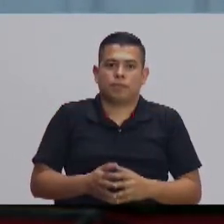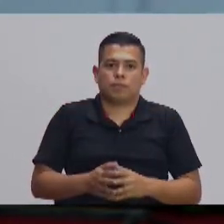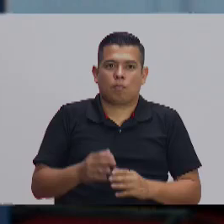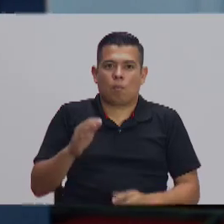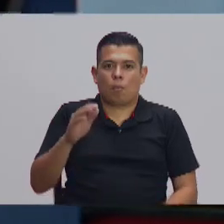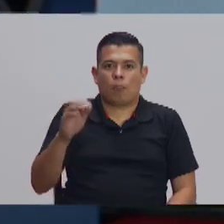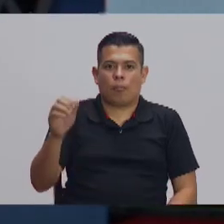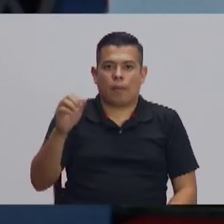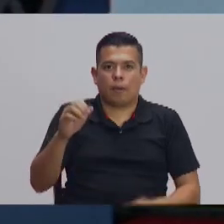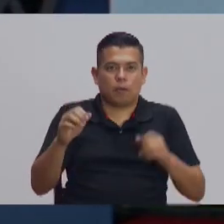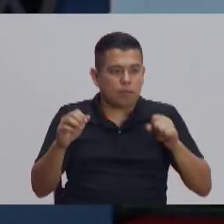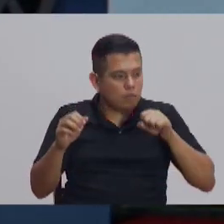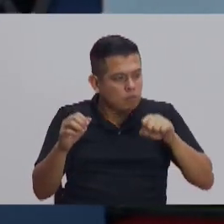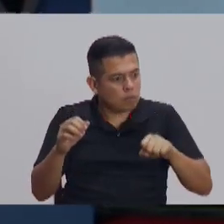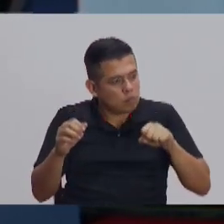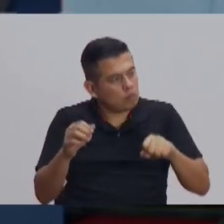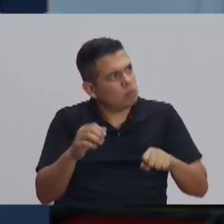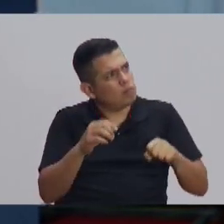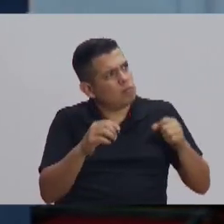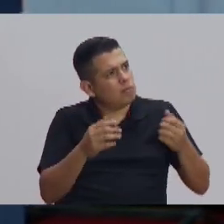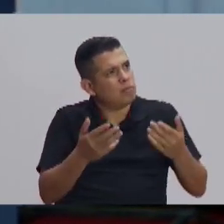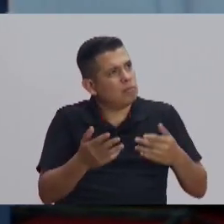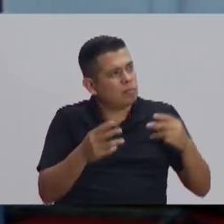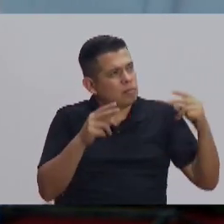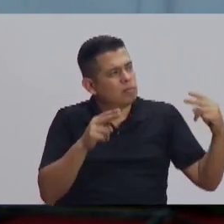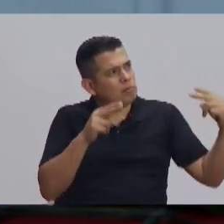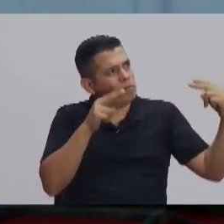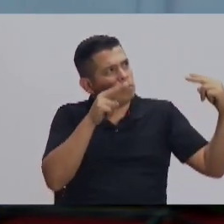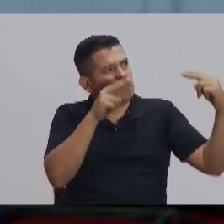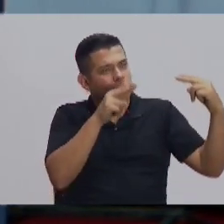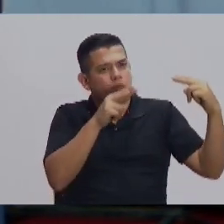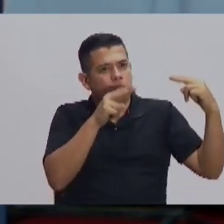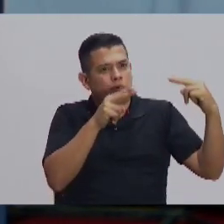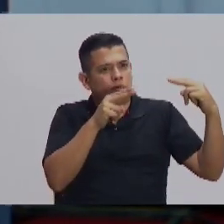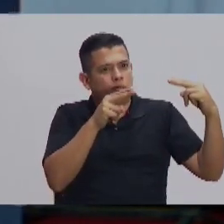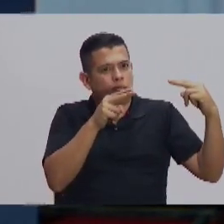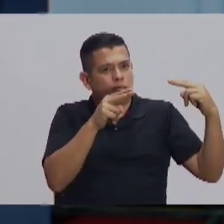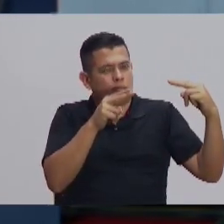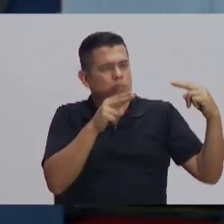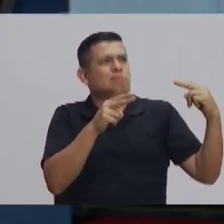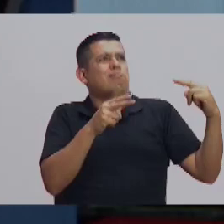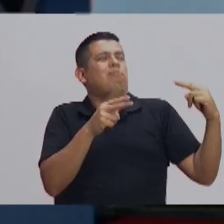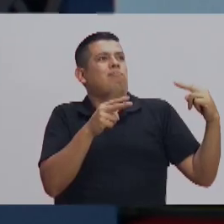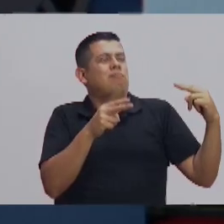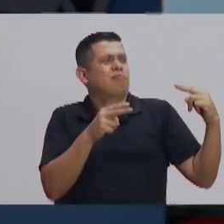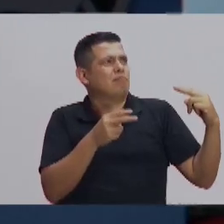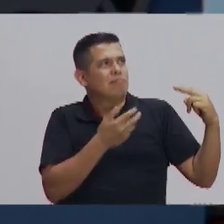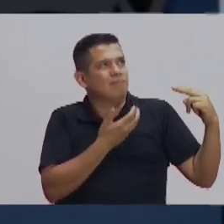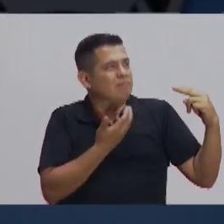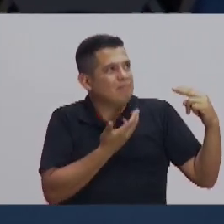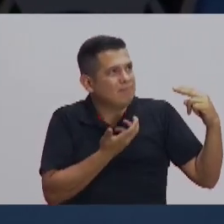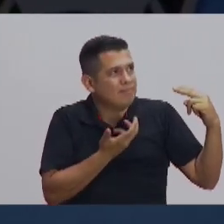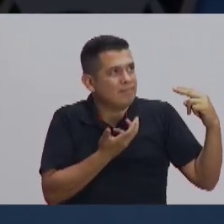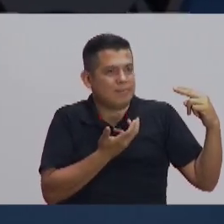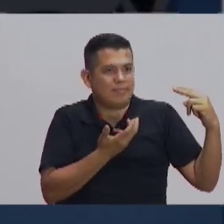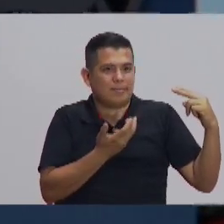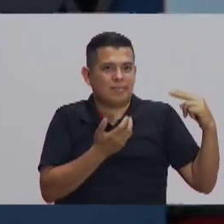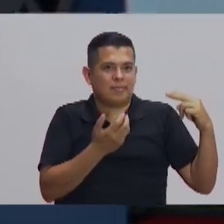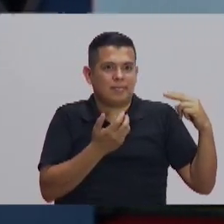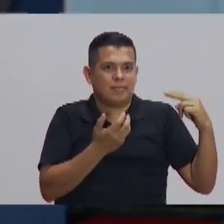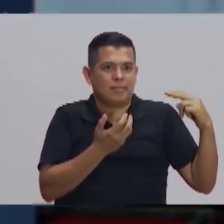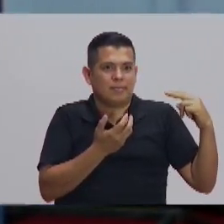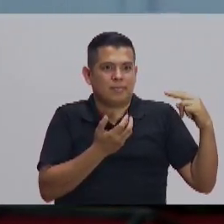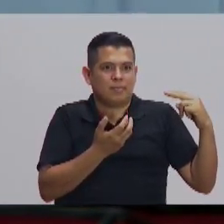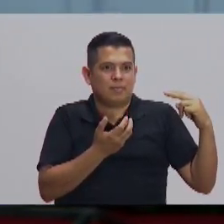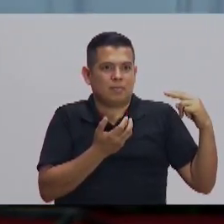repente bajo yo el vidrio y yo me les quedé viendo pues porque me paralicé y cuando me